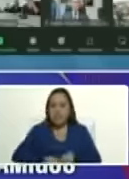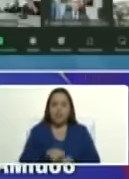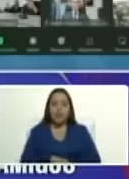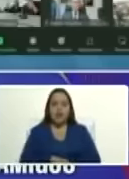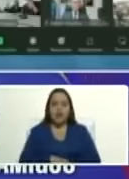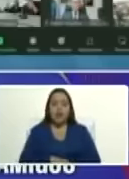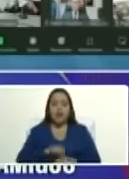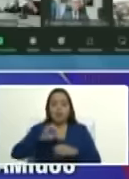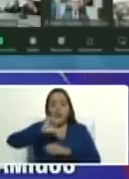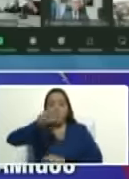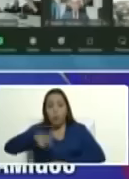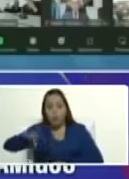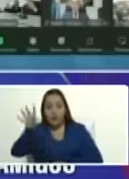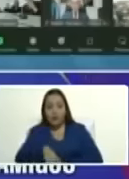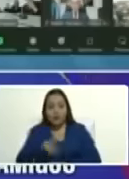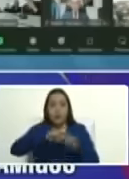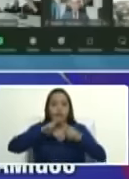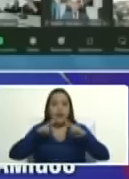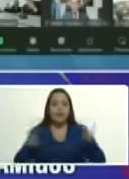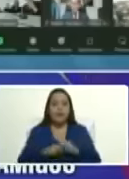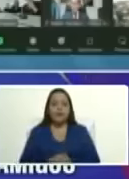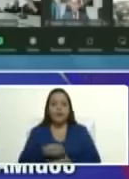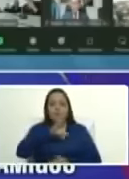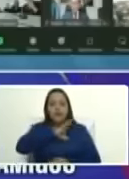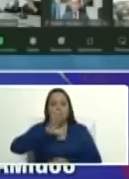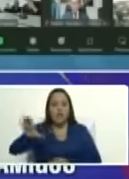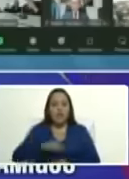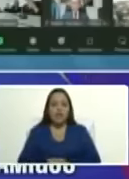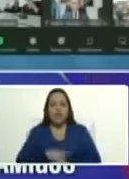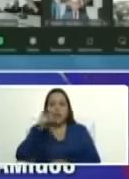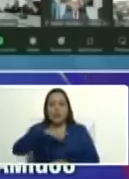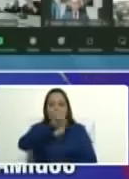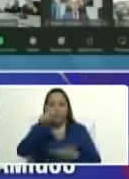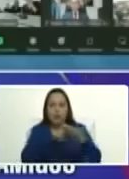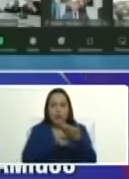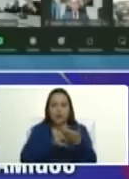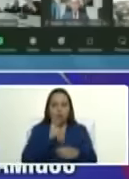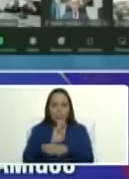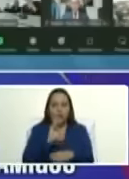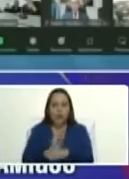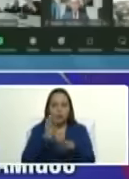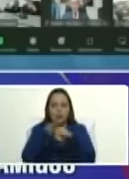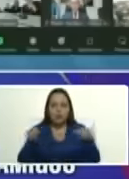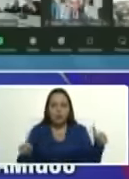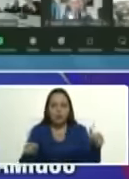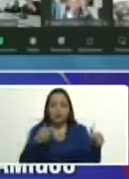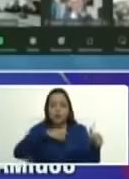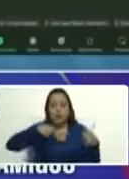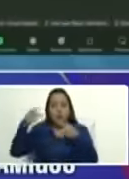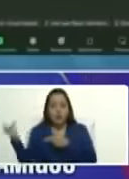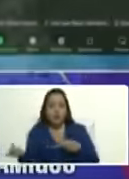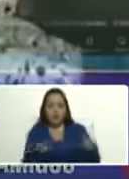Guayana Esequiba, por la paz, por la soberanía y por la integridad territorial. Los invitamos.